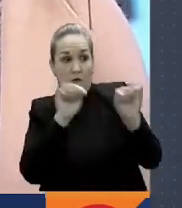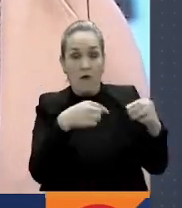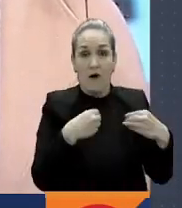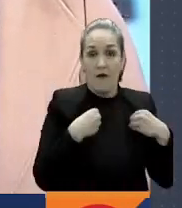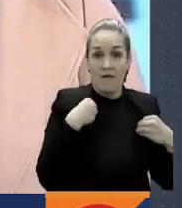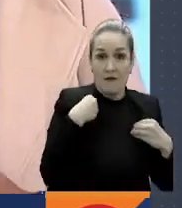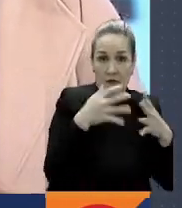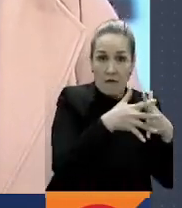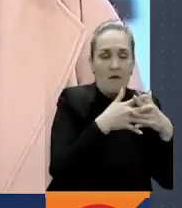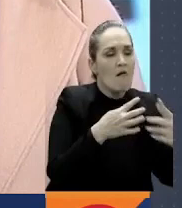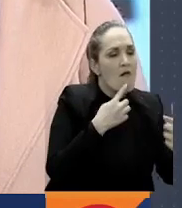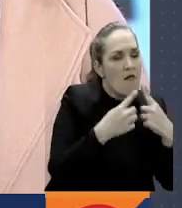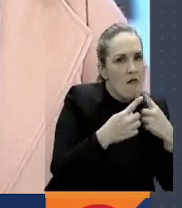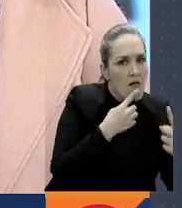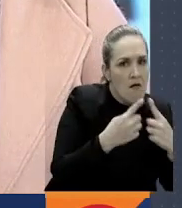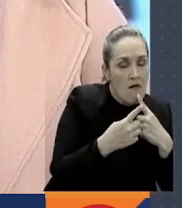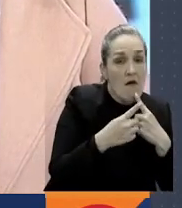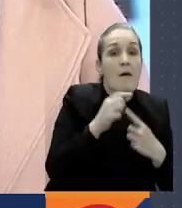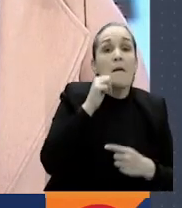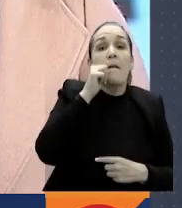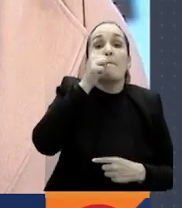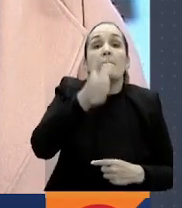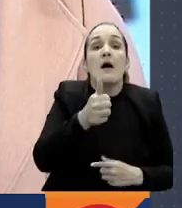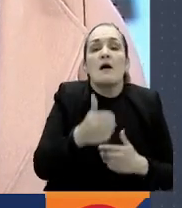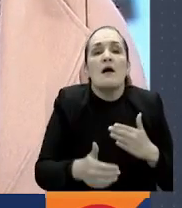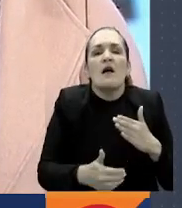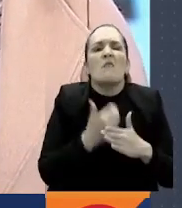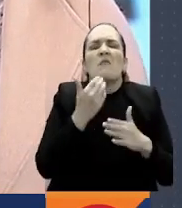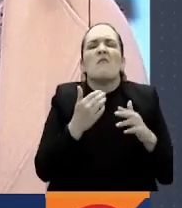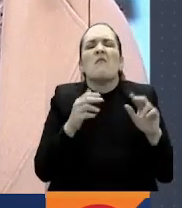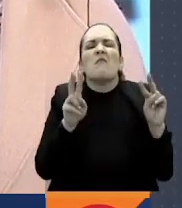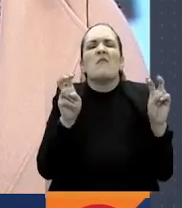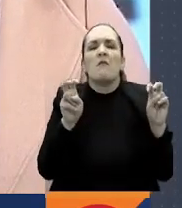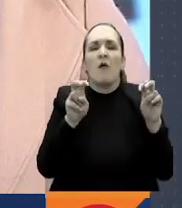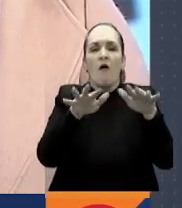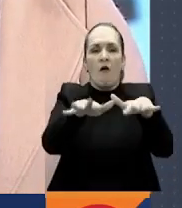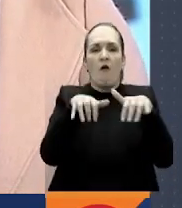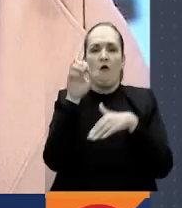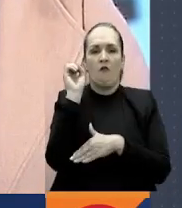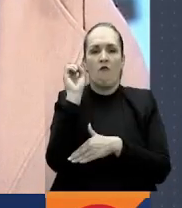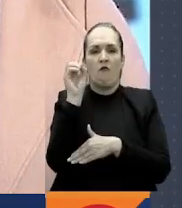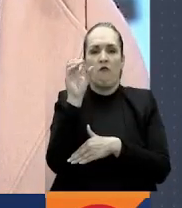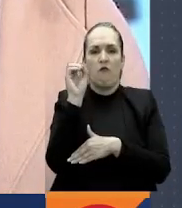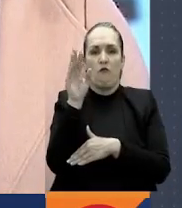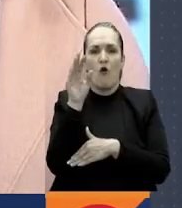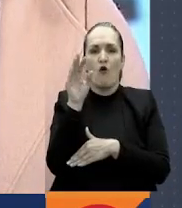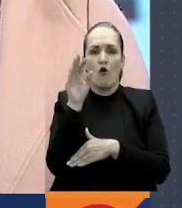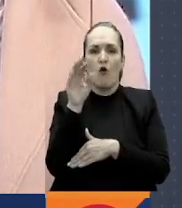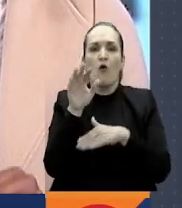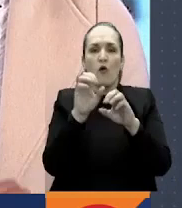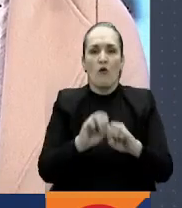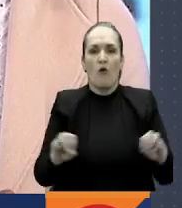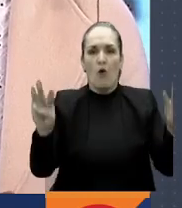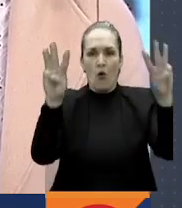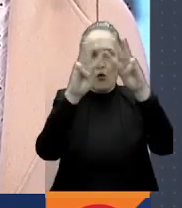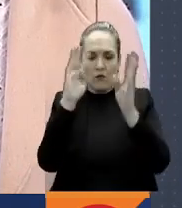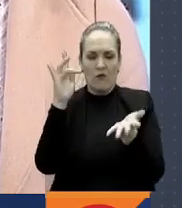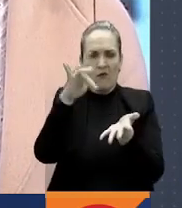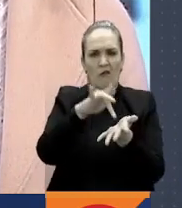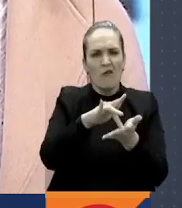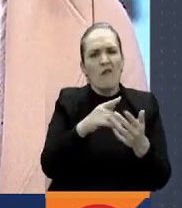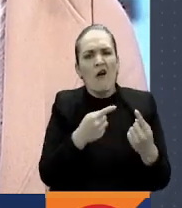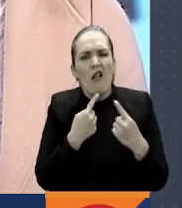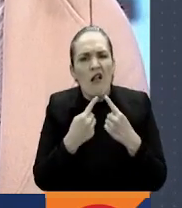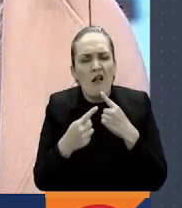del mandatario comenzará mañana con una intervención en la apertura del Foro Permanente para las Cuestiones Indígenas de la ONU. Antes de